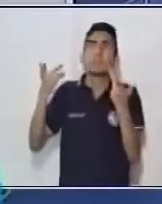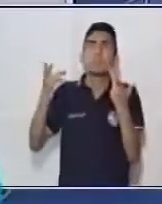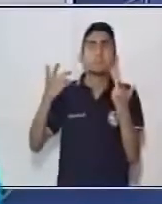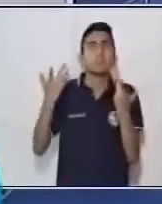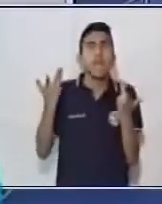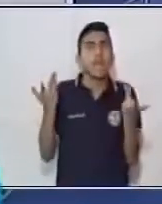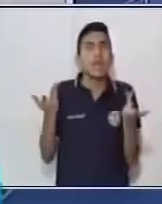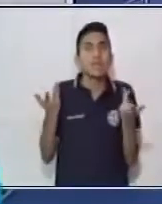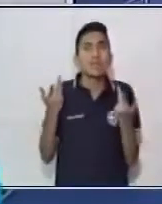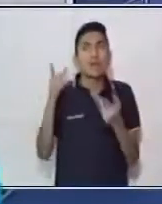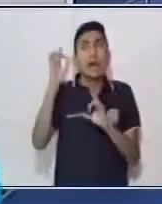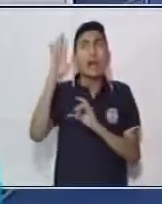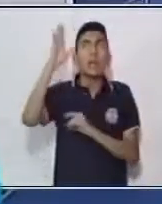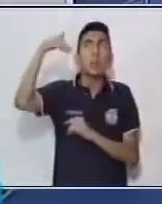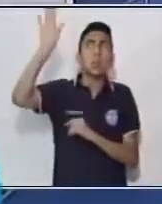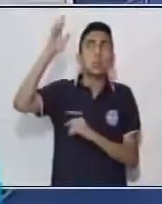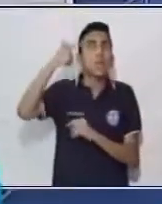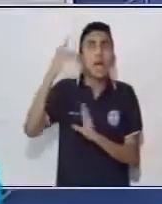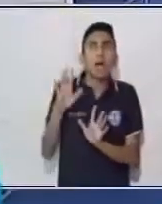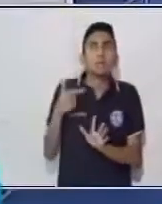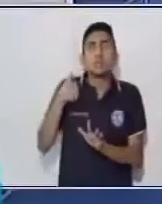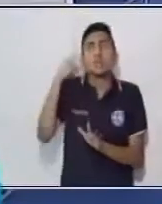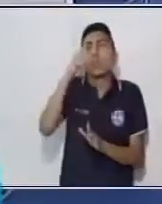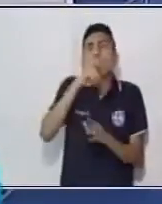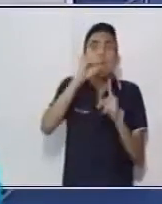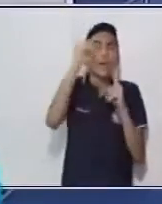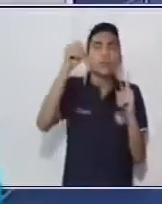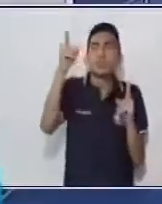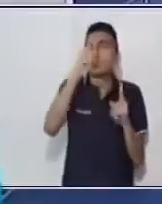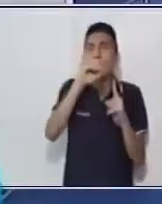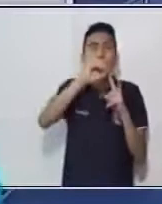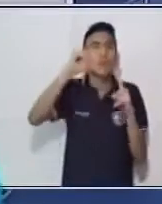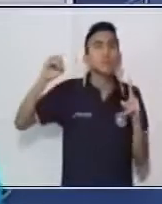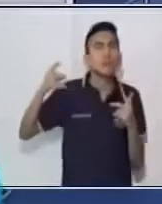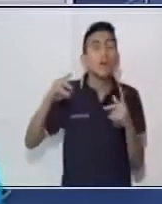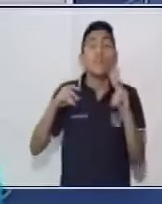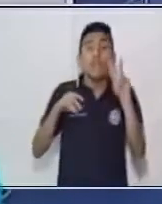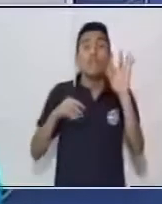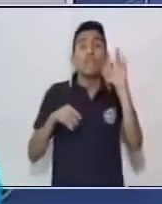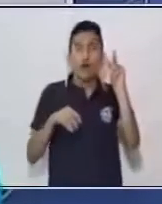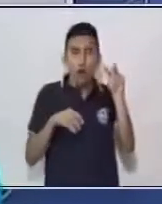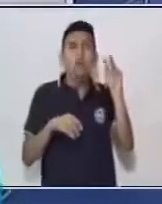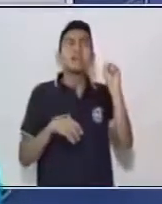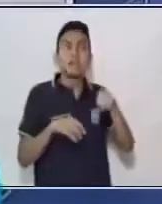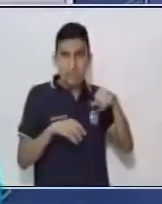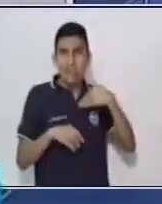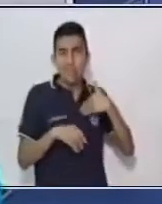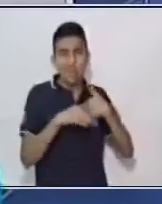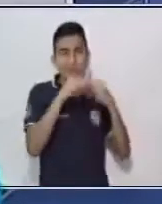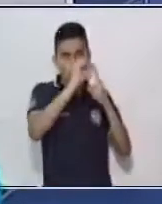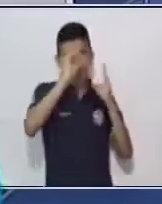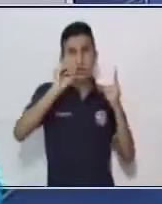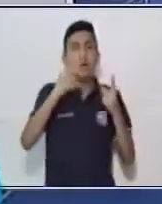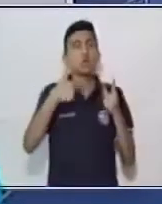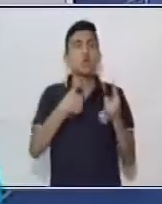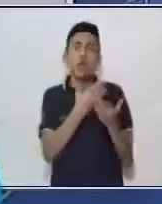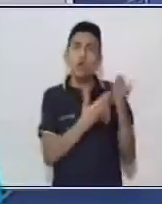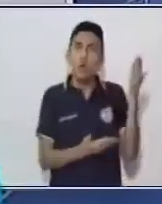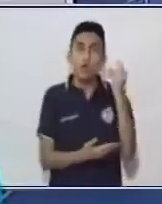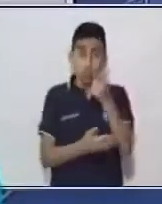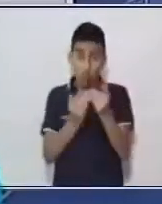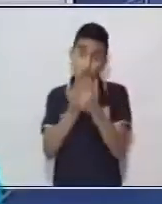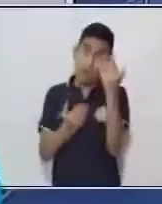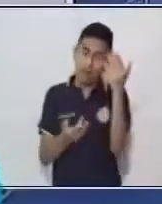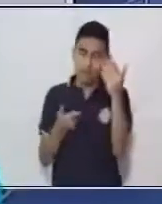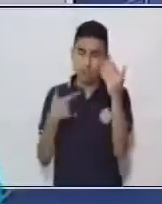estoy refiriendo a algo que me lo voy a imaginar, el sol, pero no me está diciendo mayor acción.